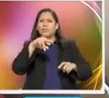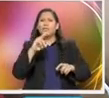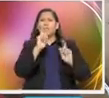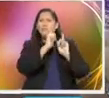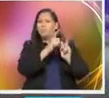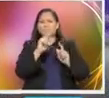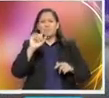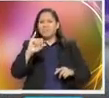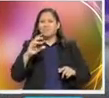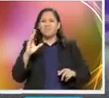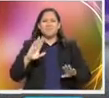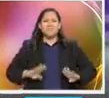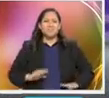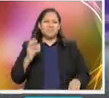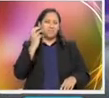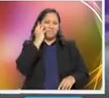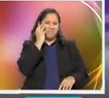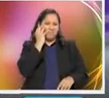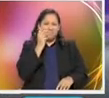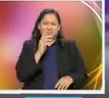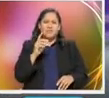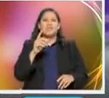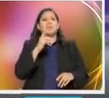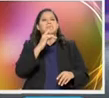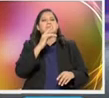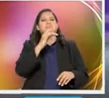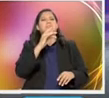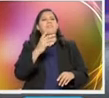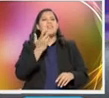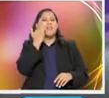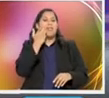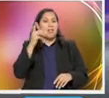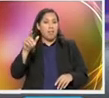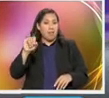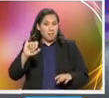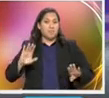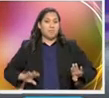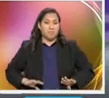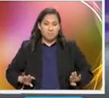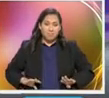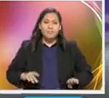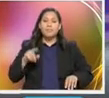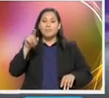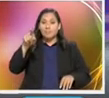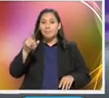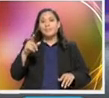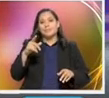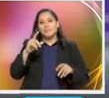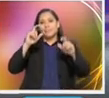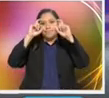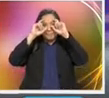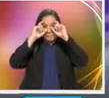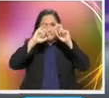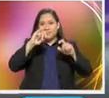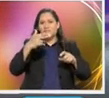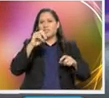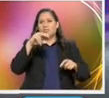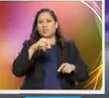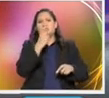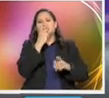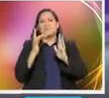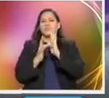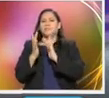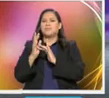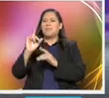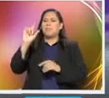sarcástico, muy ácido, y bueno, también un provocador, porque sí lo era. Pero entonces, bueno, en estados, sobre todo en los del sur de Estados Unidos, Memphis